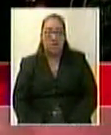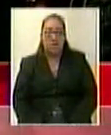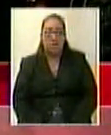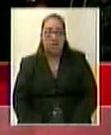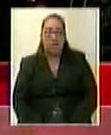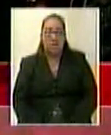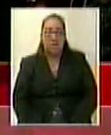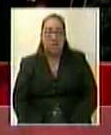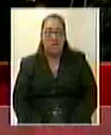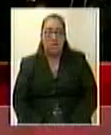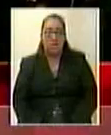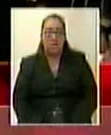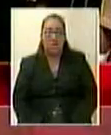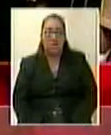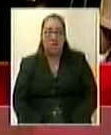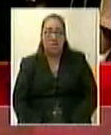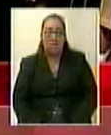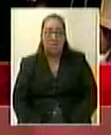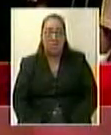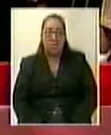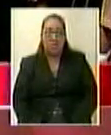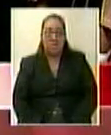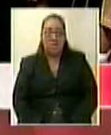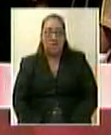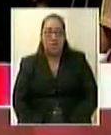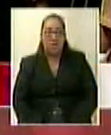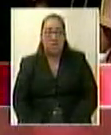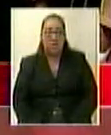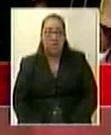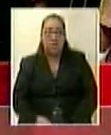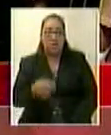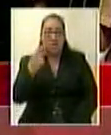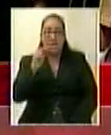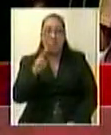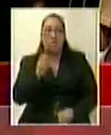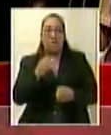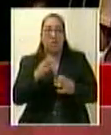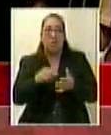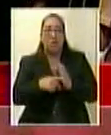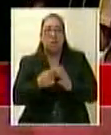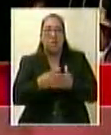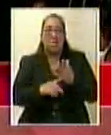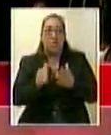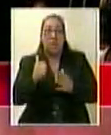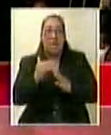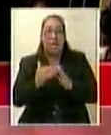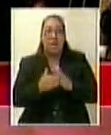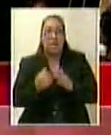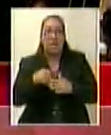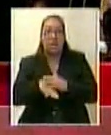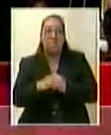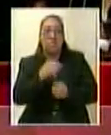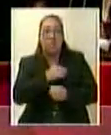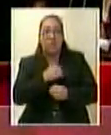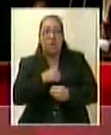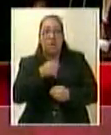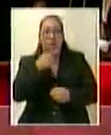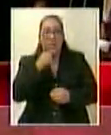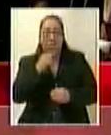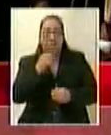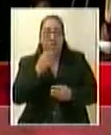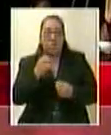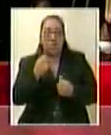luchado para crear varios puntos la agenda que ha quedado dentro de la ministeria de la mujer